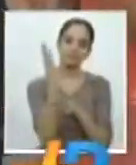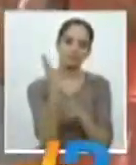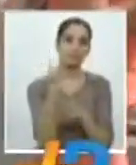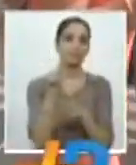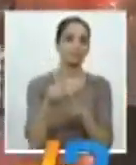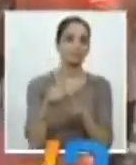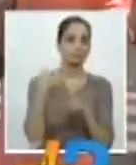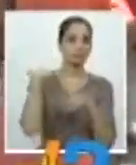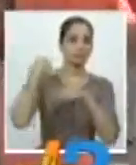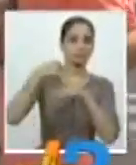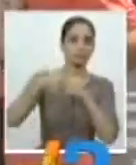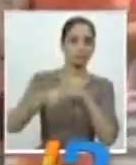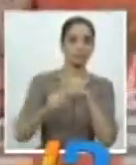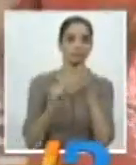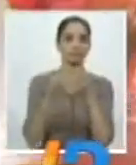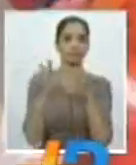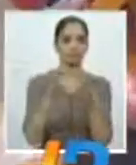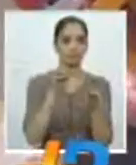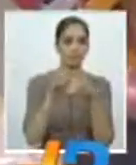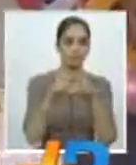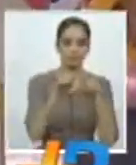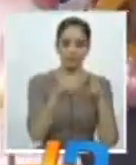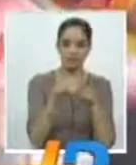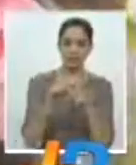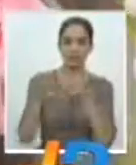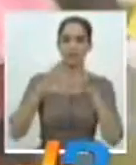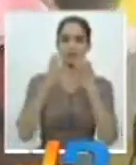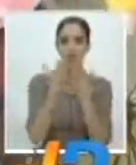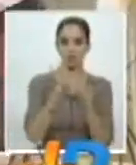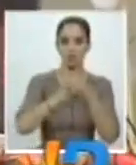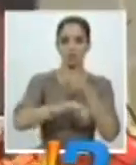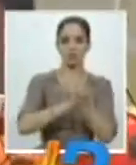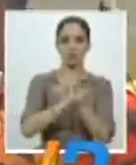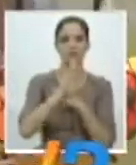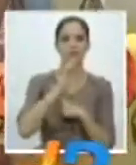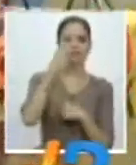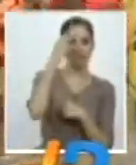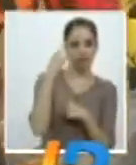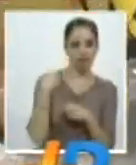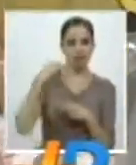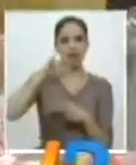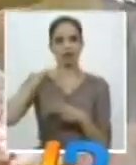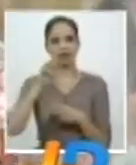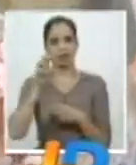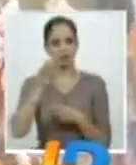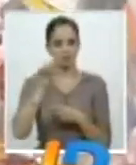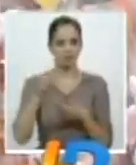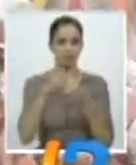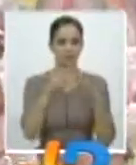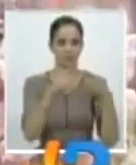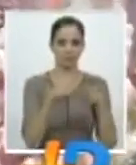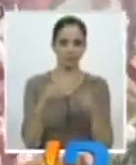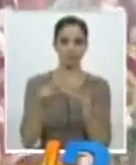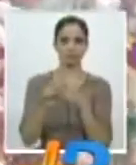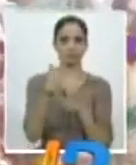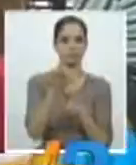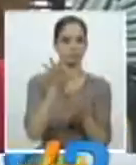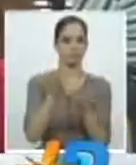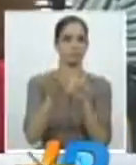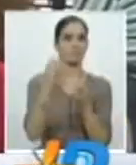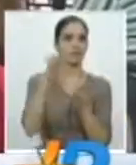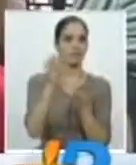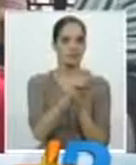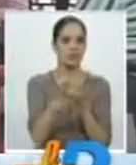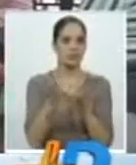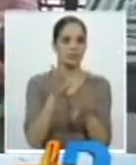versión, las macetas se impregnaron de la fiebre del Mundial, en donde Falcao, James y otras figuras de la selección eran las más apetecidas.